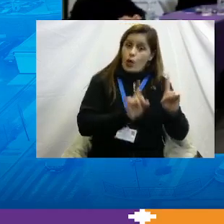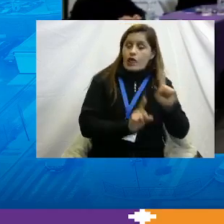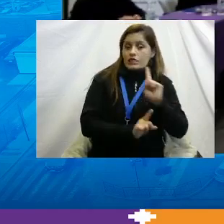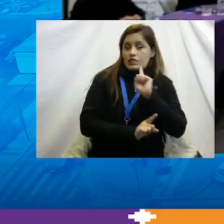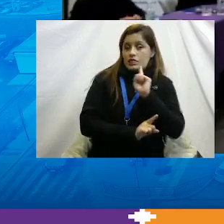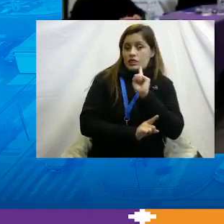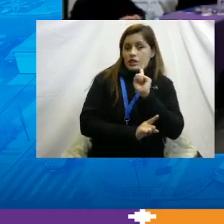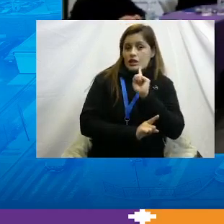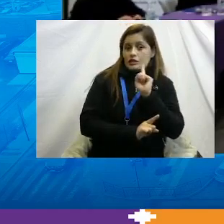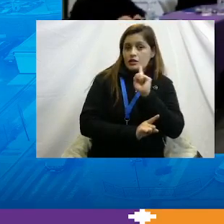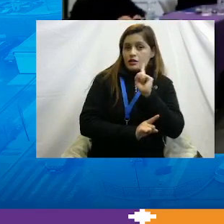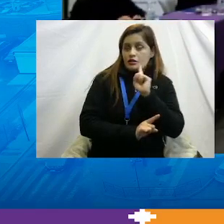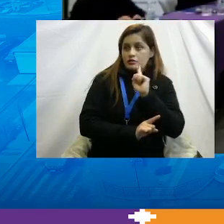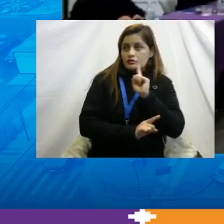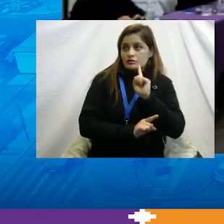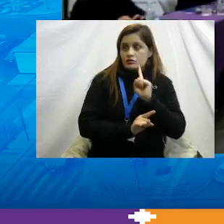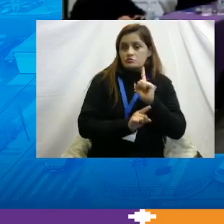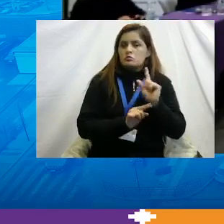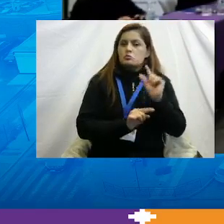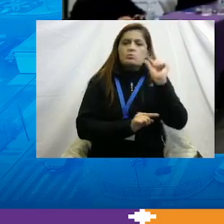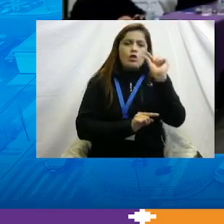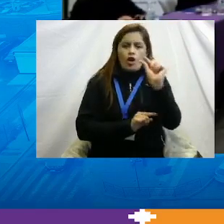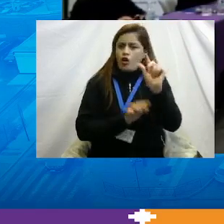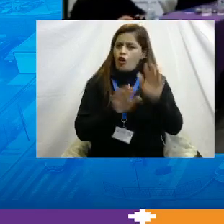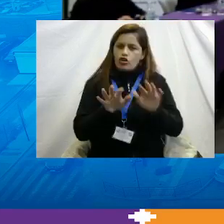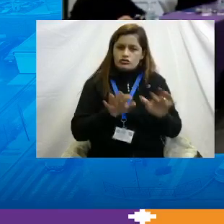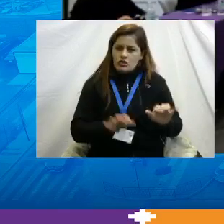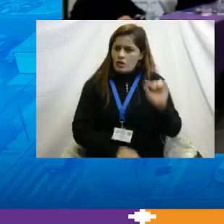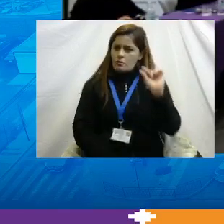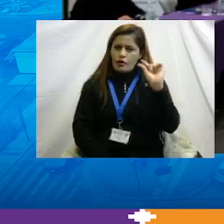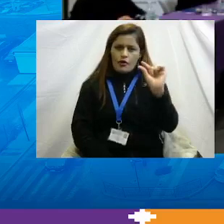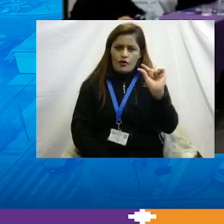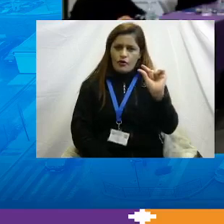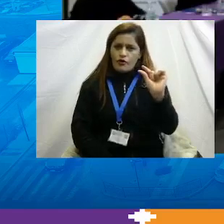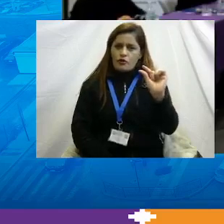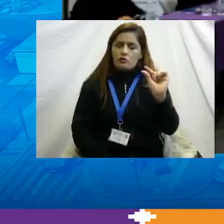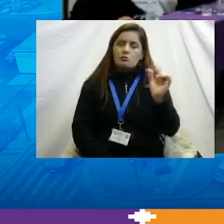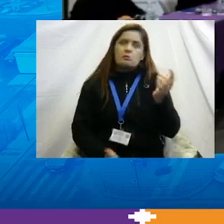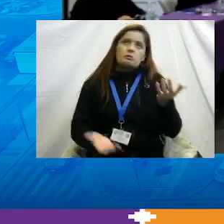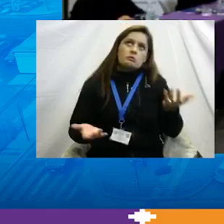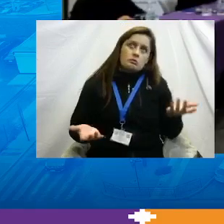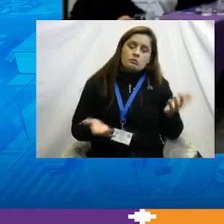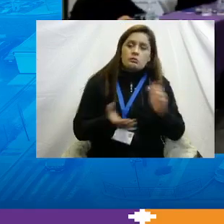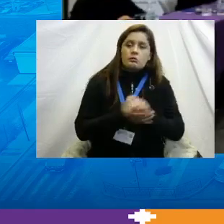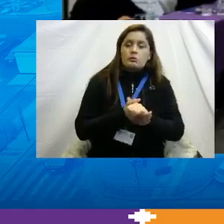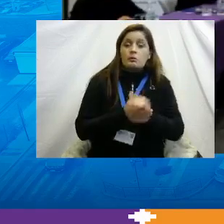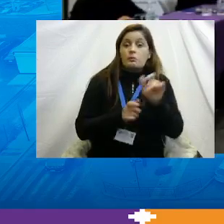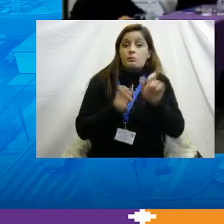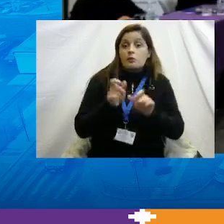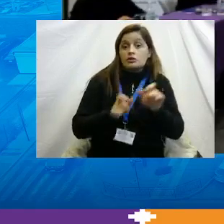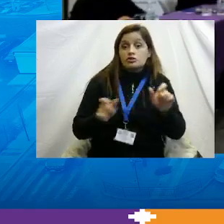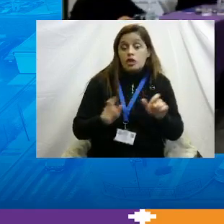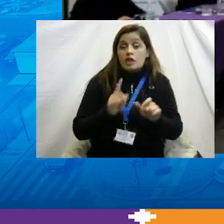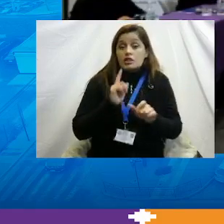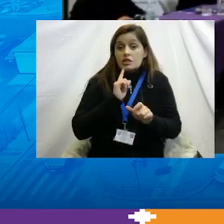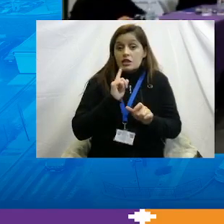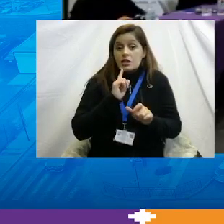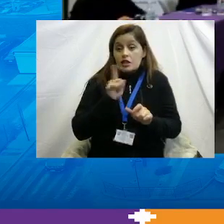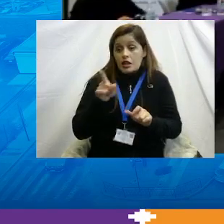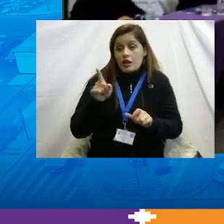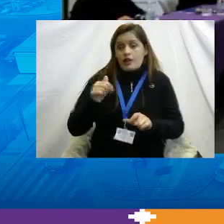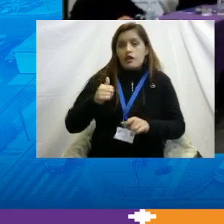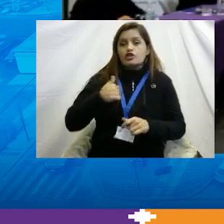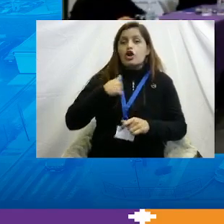tienen observaciones más simples o que son logrables de subsanar en la medida, ¿no es cierto?, que la persona tenga la predisposición a